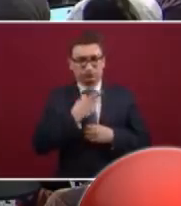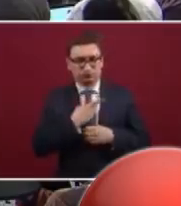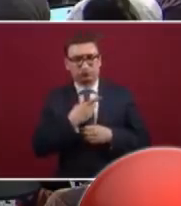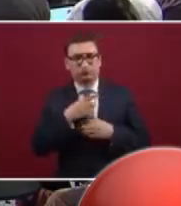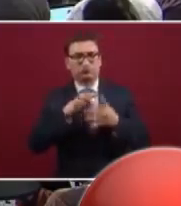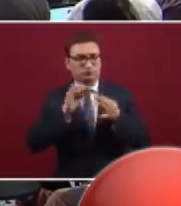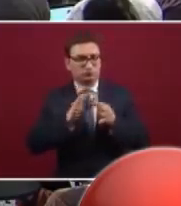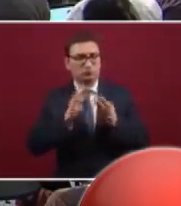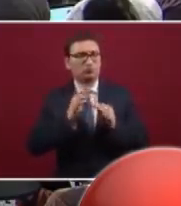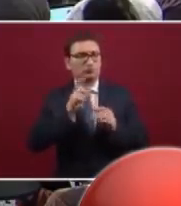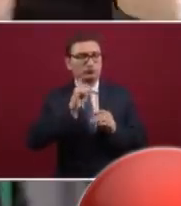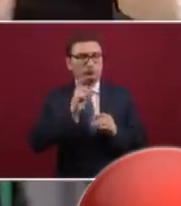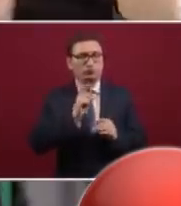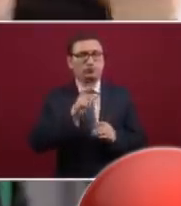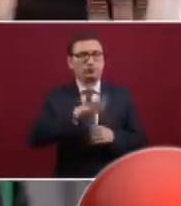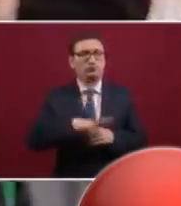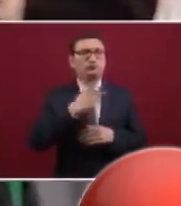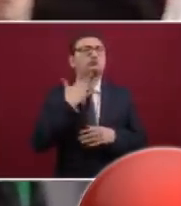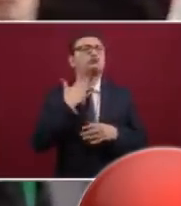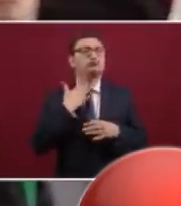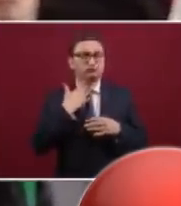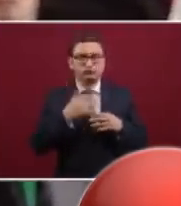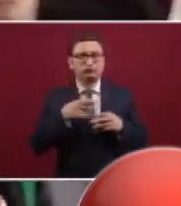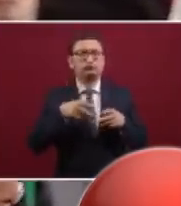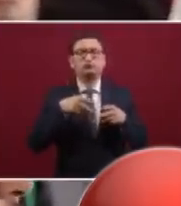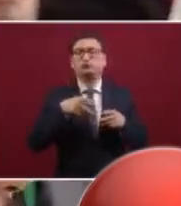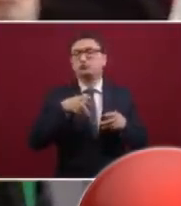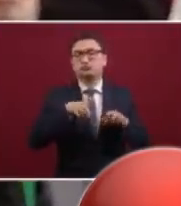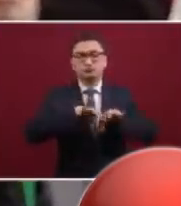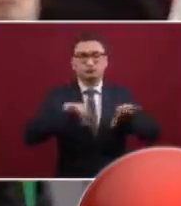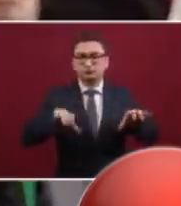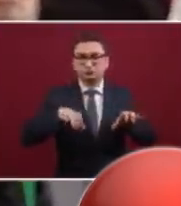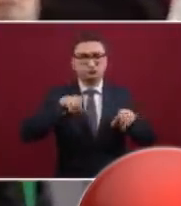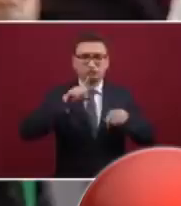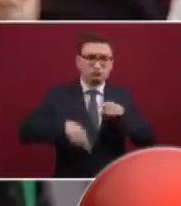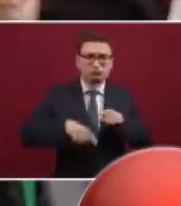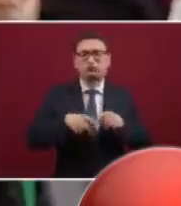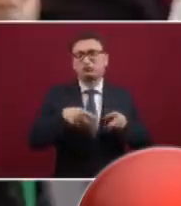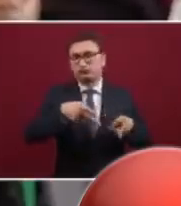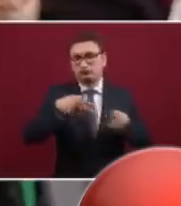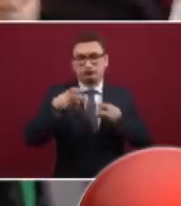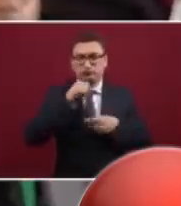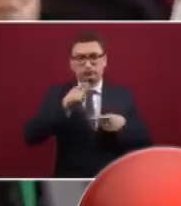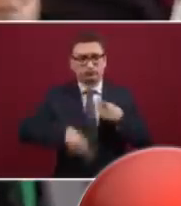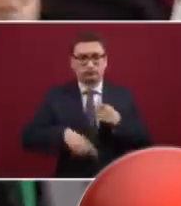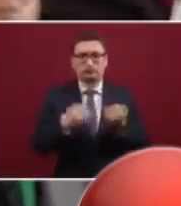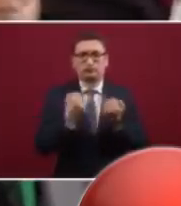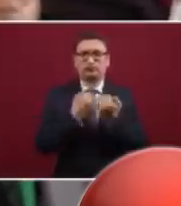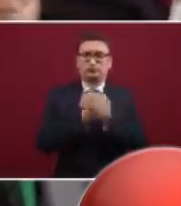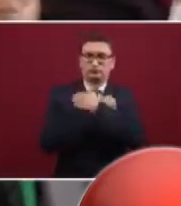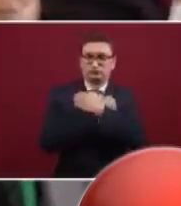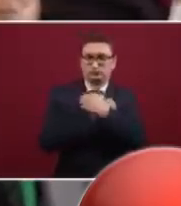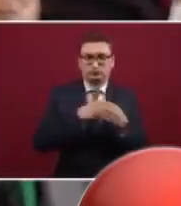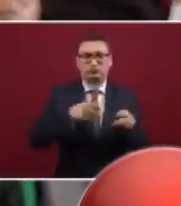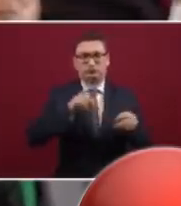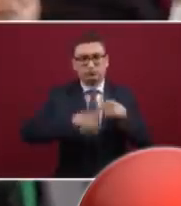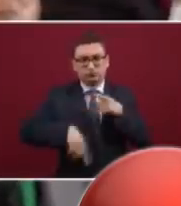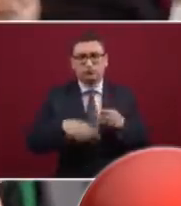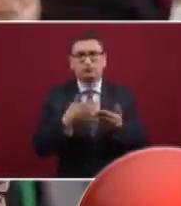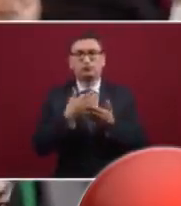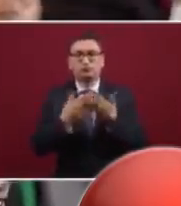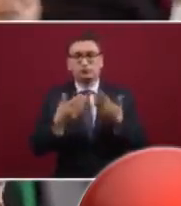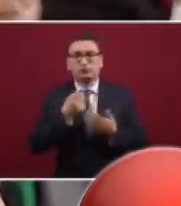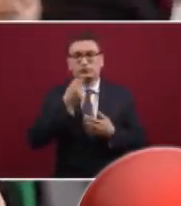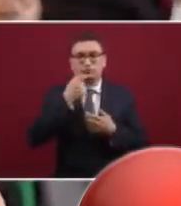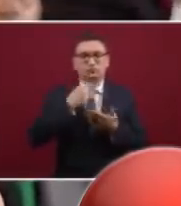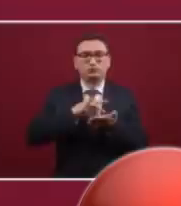del huachicoleo en las gasolinas, el fin del huachicoleo en la educación, en los medicamentos. ¿Por qué no el fin del huachicoleo en los